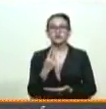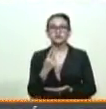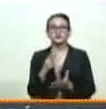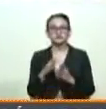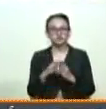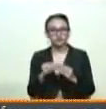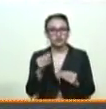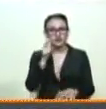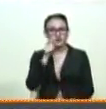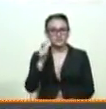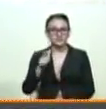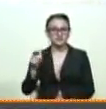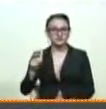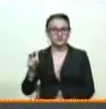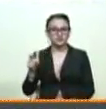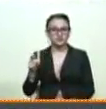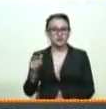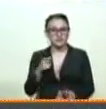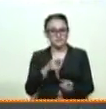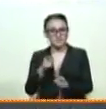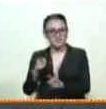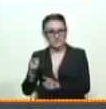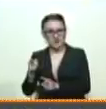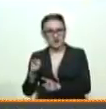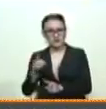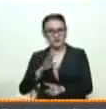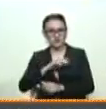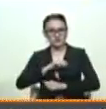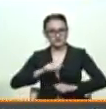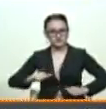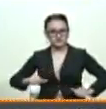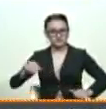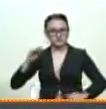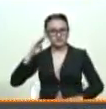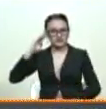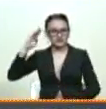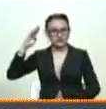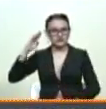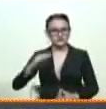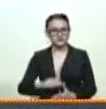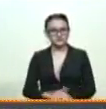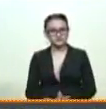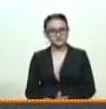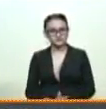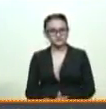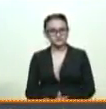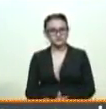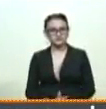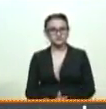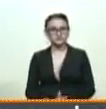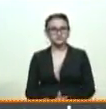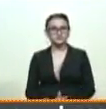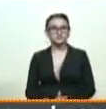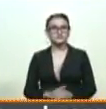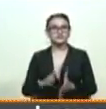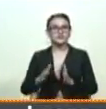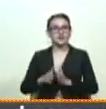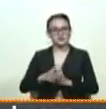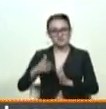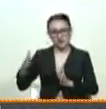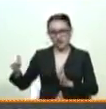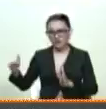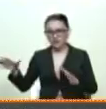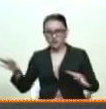mis compañeras de armas de la Fuerza Armada Nacional Bolivariana. A mi lado están, como siempre,